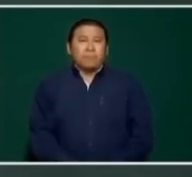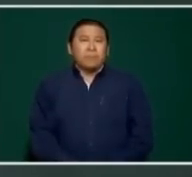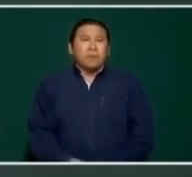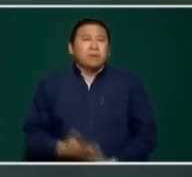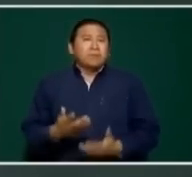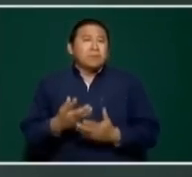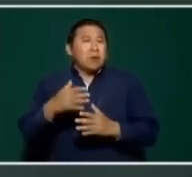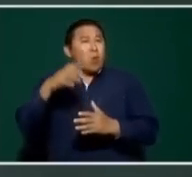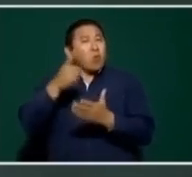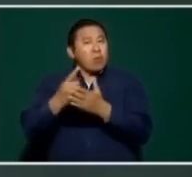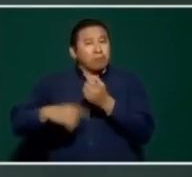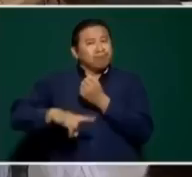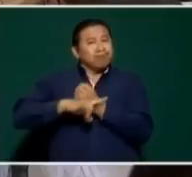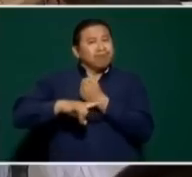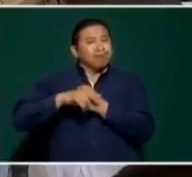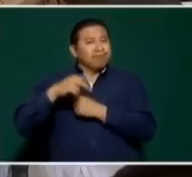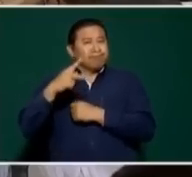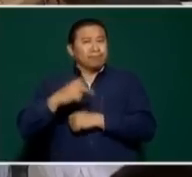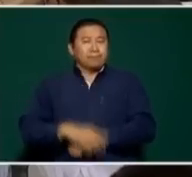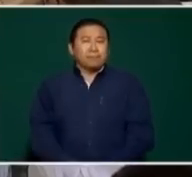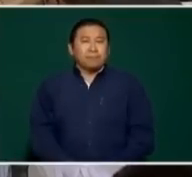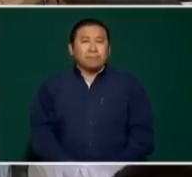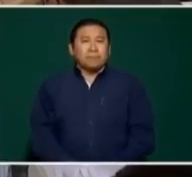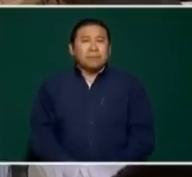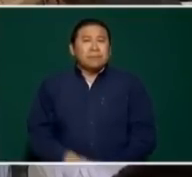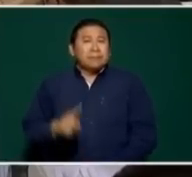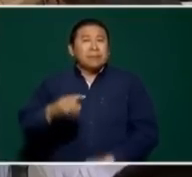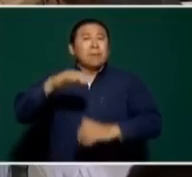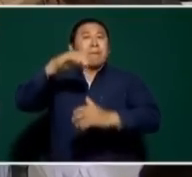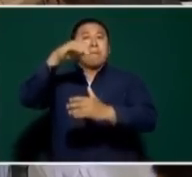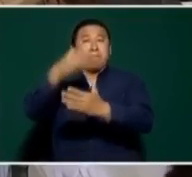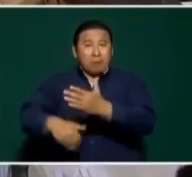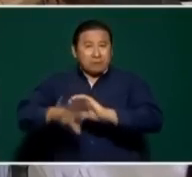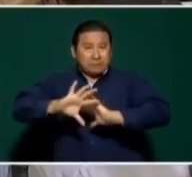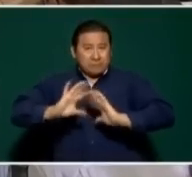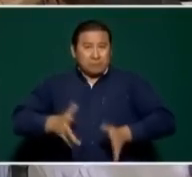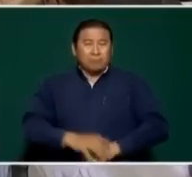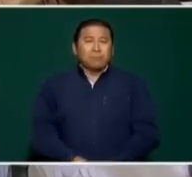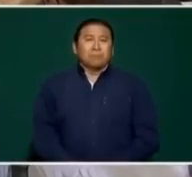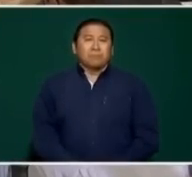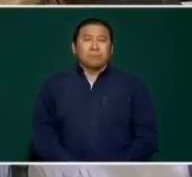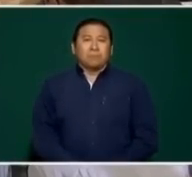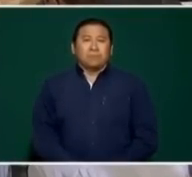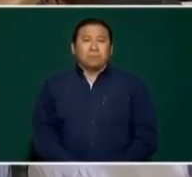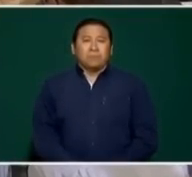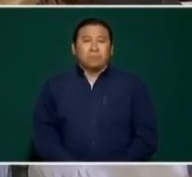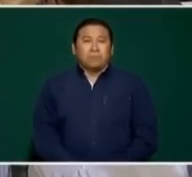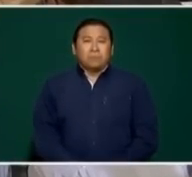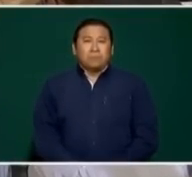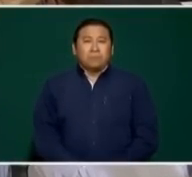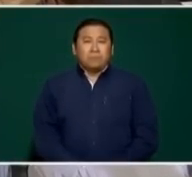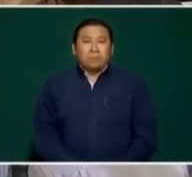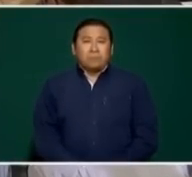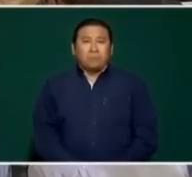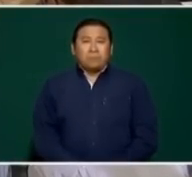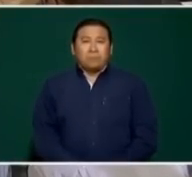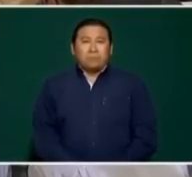con el problema. Ya eso se terminó.